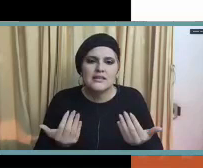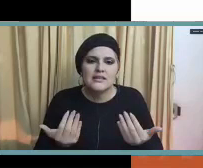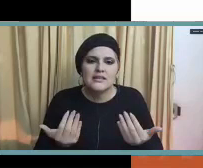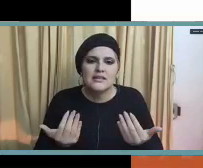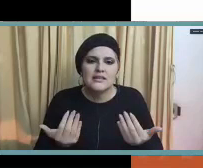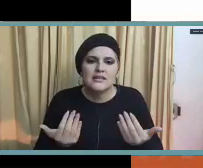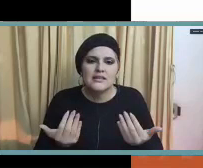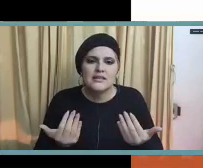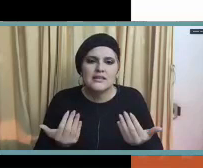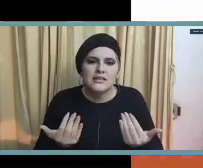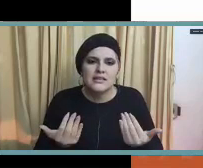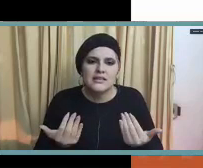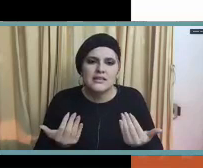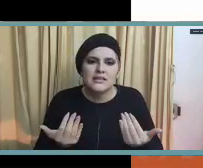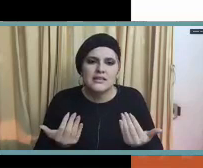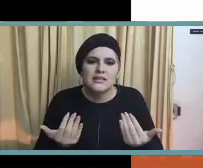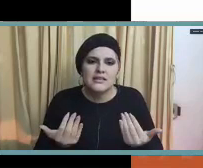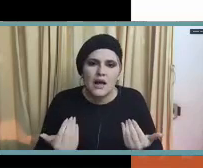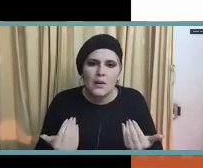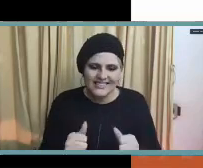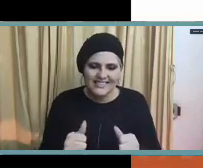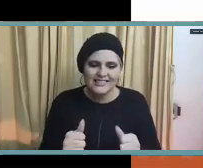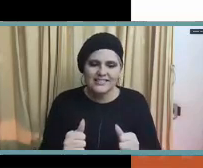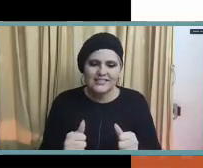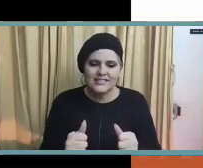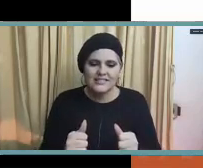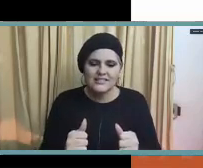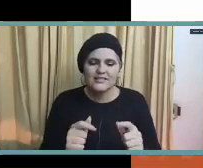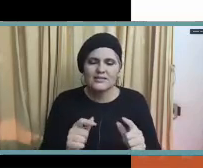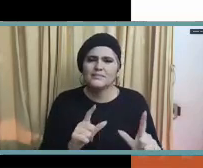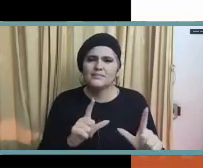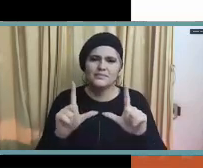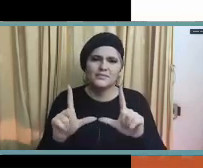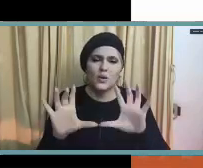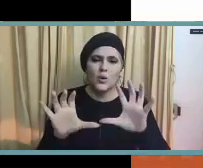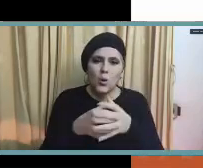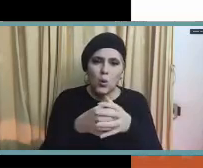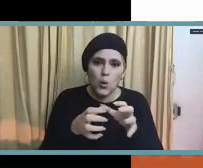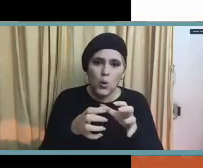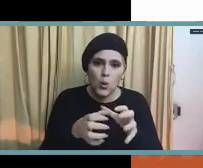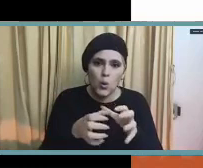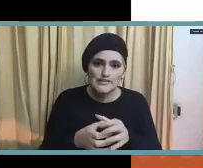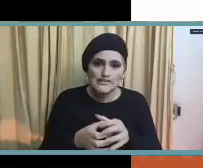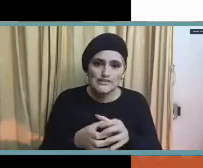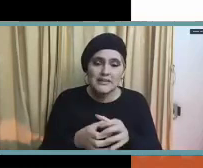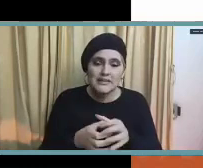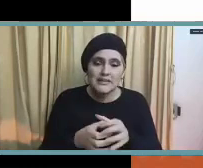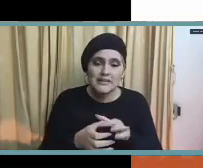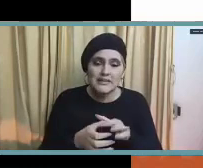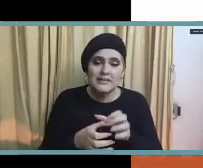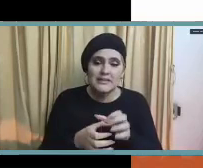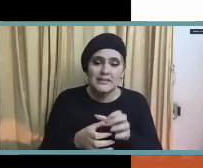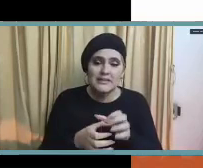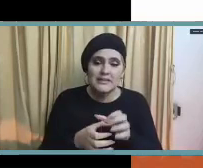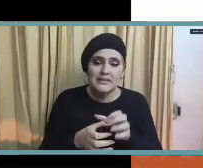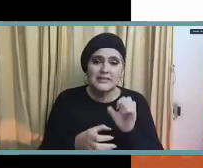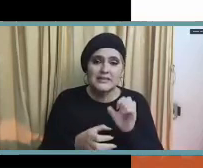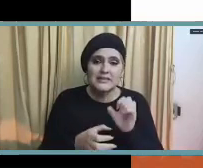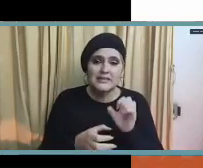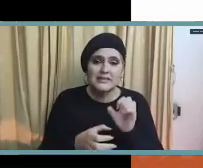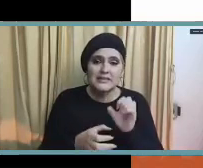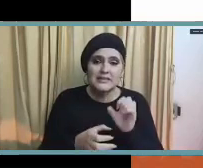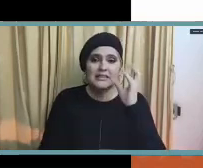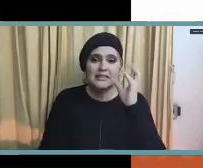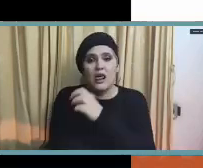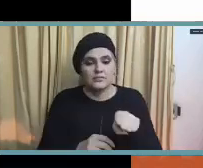que con las agrupaciones de la quinta región, agrupada en Vocería Autismo Quinta, un afiche de Paola Tavilo,